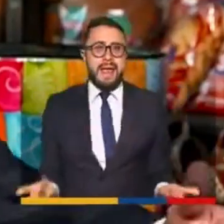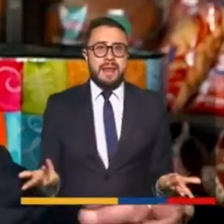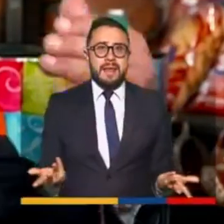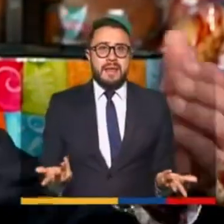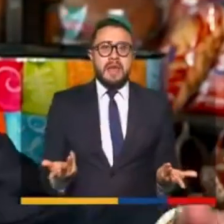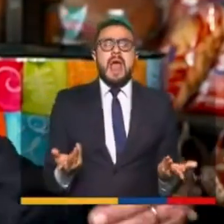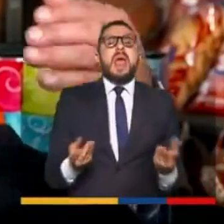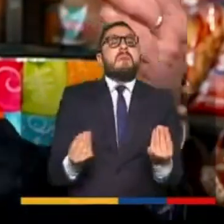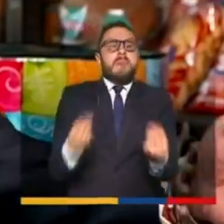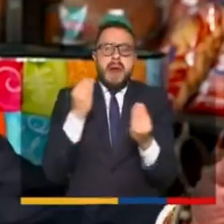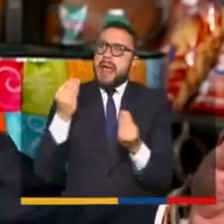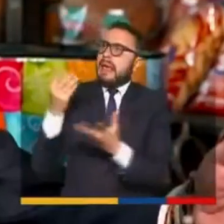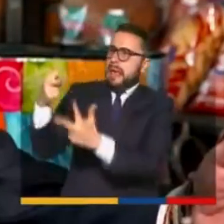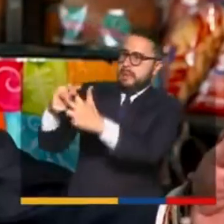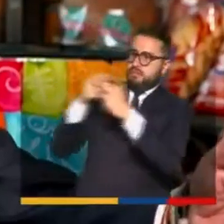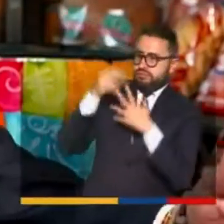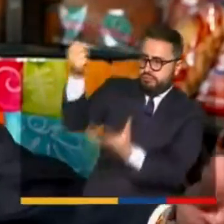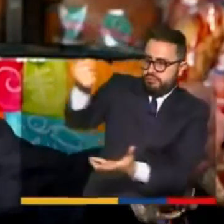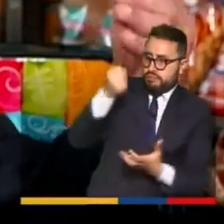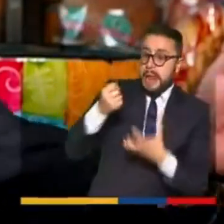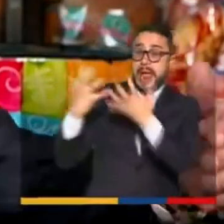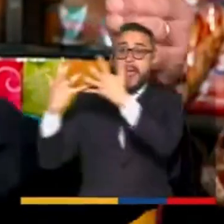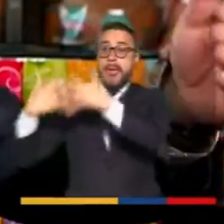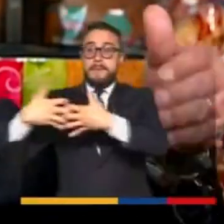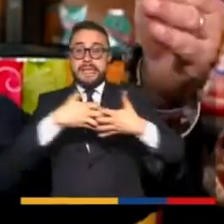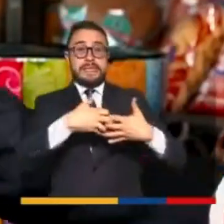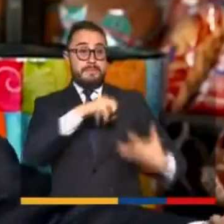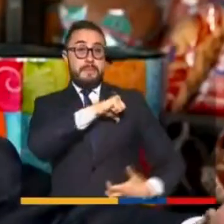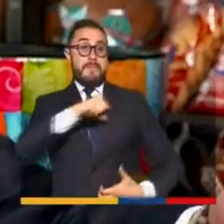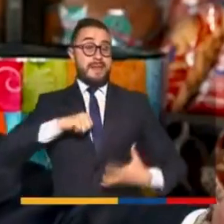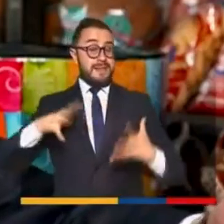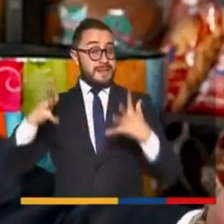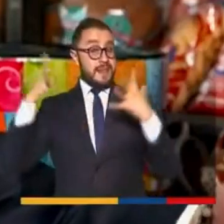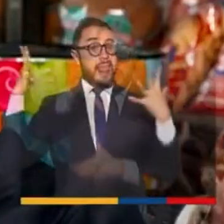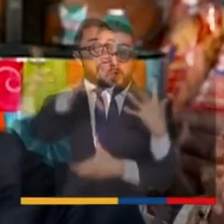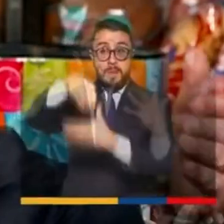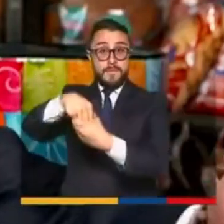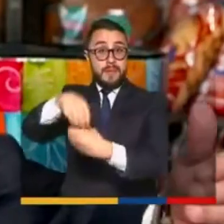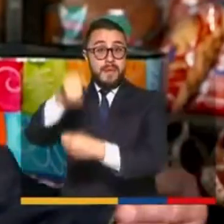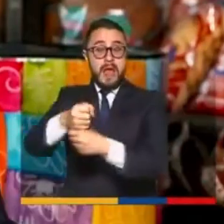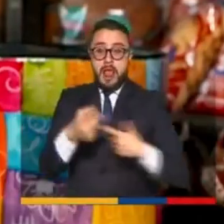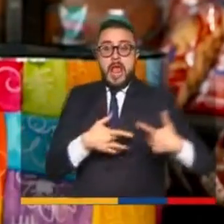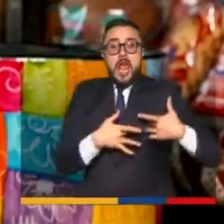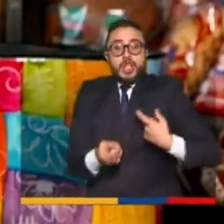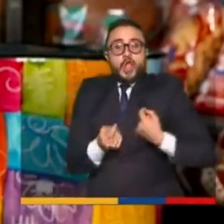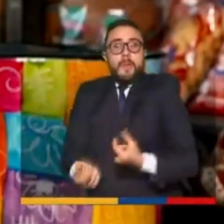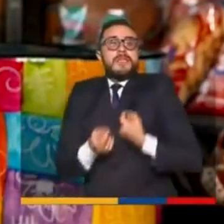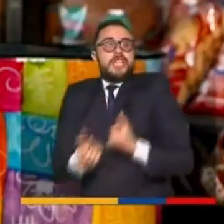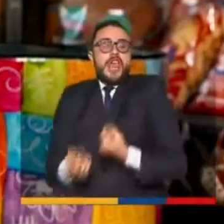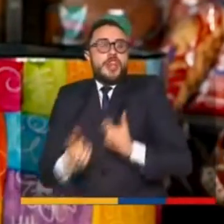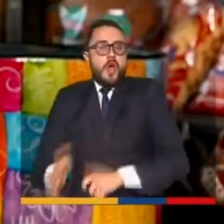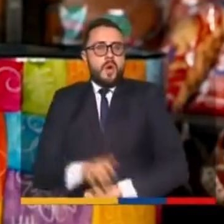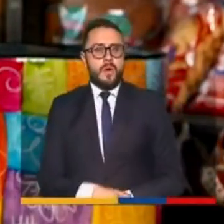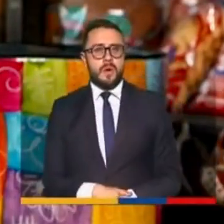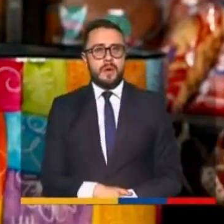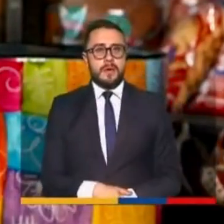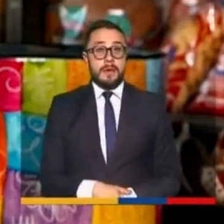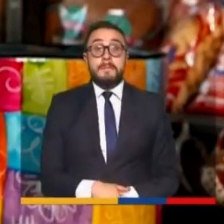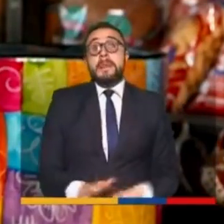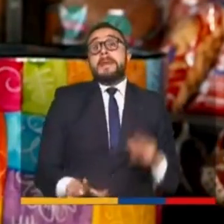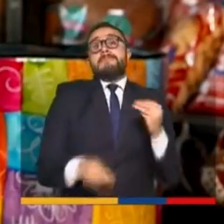a subsidiar las nóminas de los empleados de las empresas más poderosas de Colombia. Lamentablemente, porque la